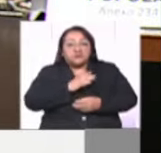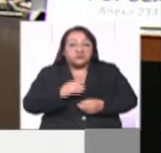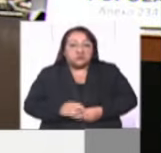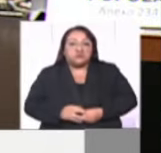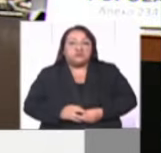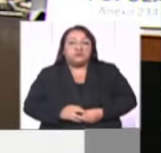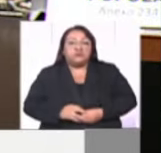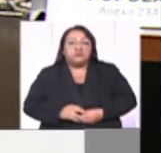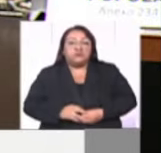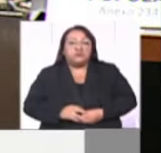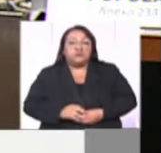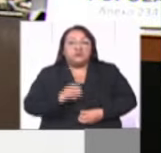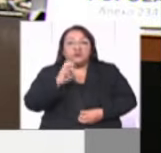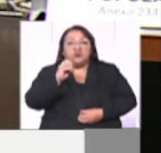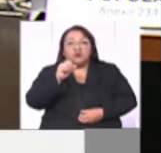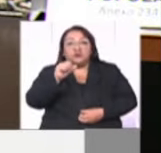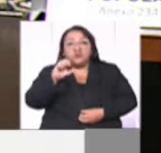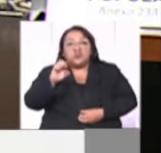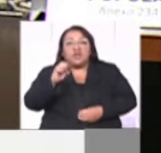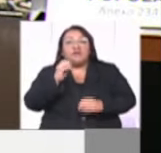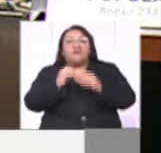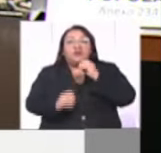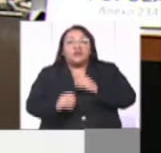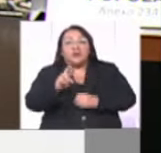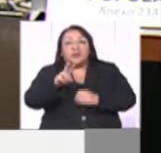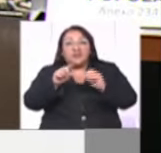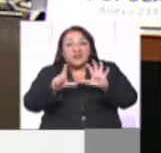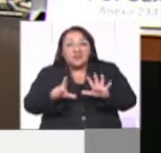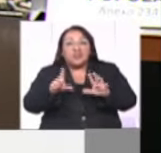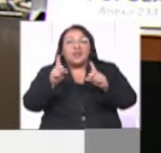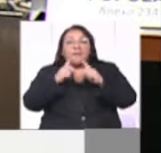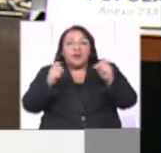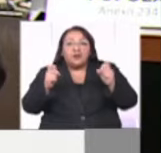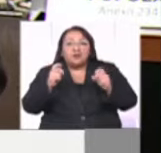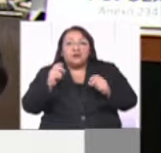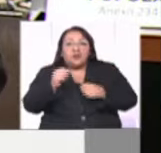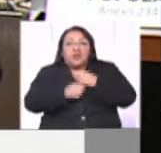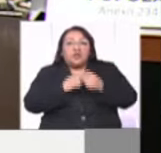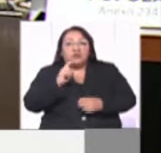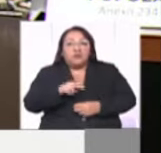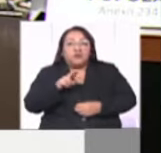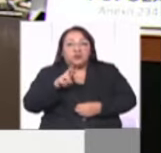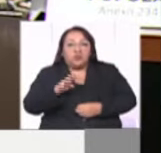Estado, la OCE, en fecha 27 de marzo del año